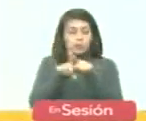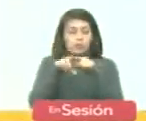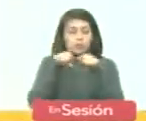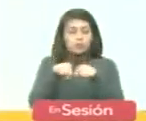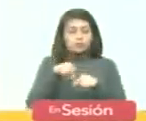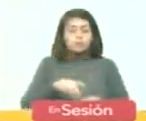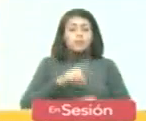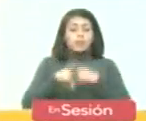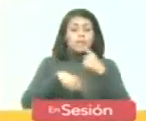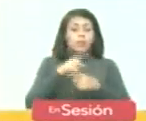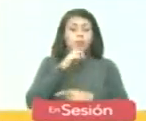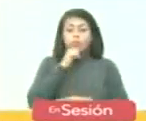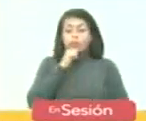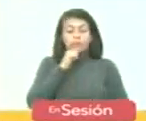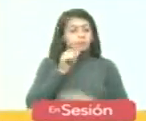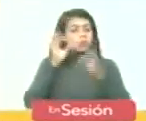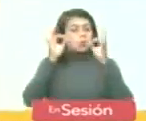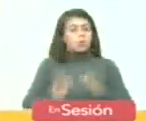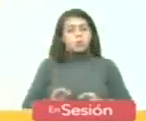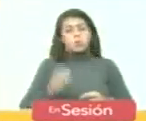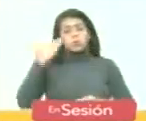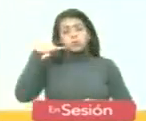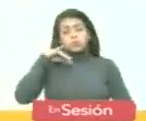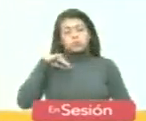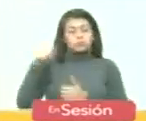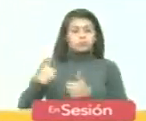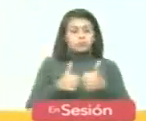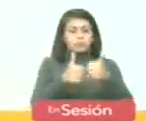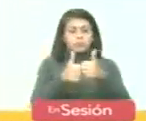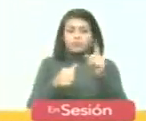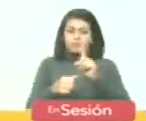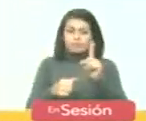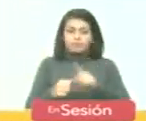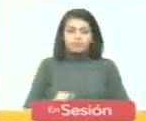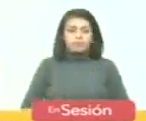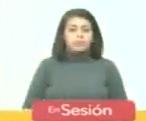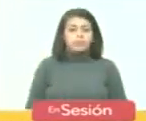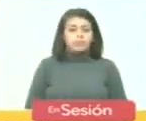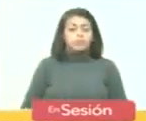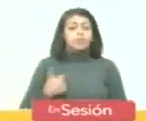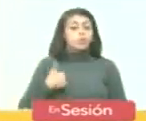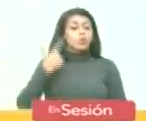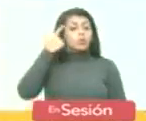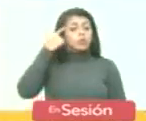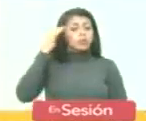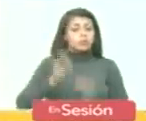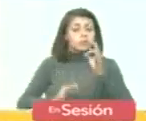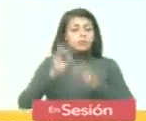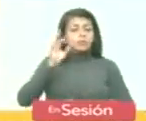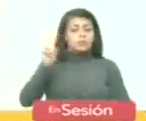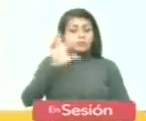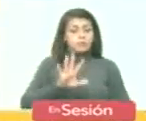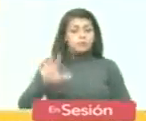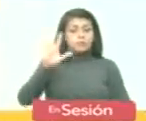para que después no haya el justificativo de la supuesta persecución. Yo creo en la justicia